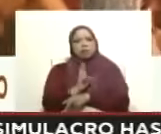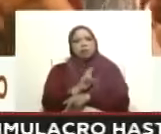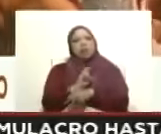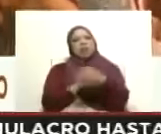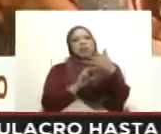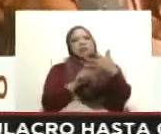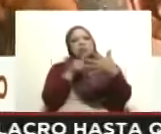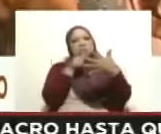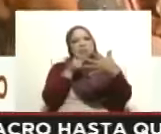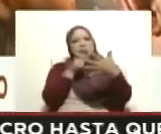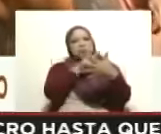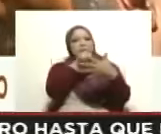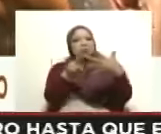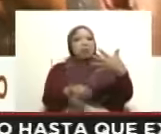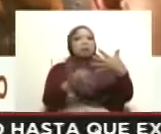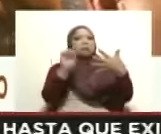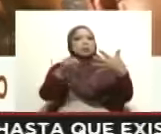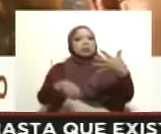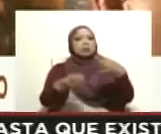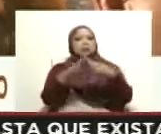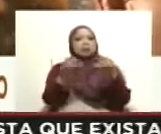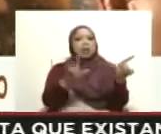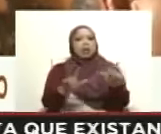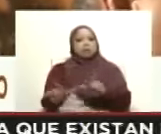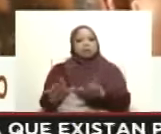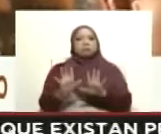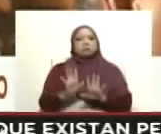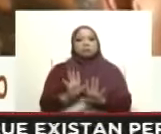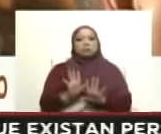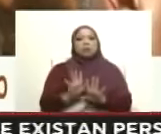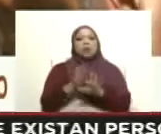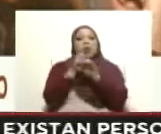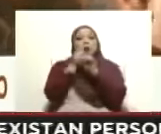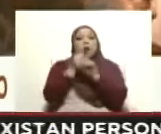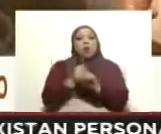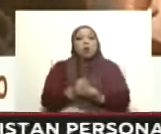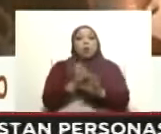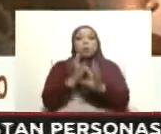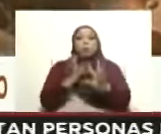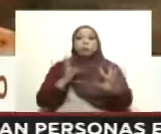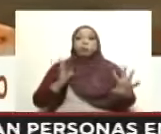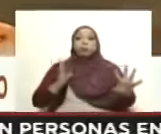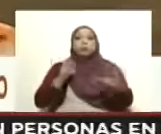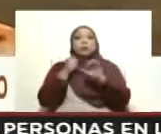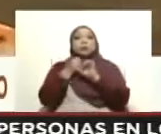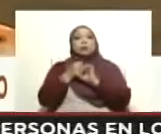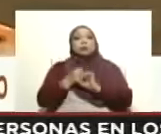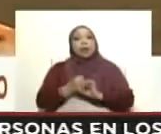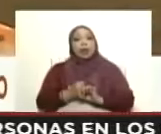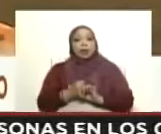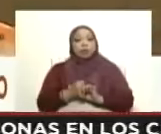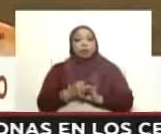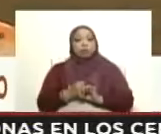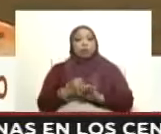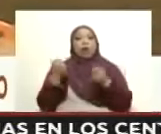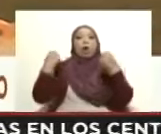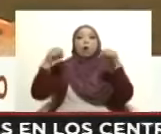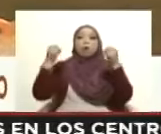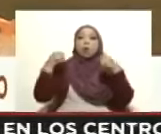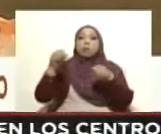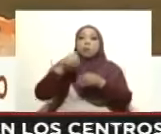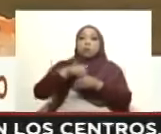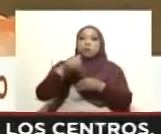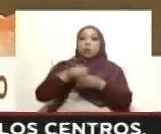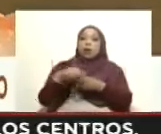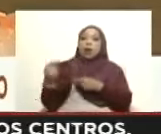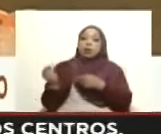la única explicación para que haya habido tantas colas de de personas en un simulacro que tenía el triple